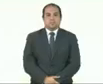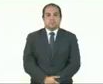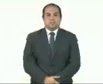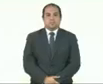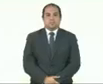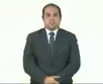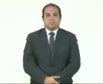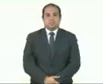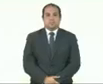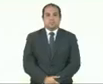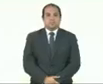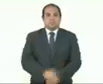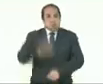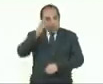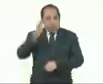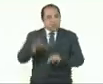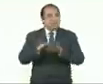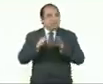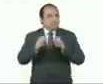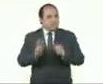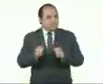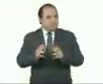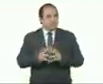Hola, ¿cómo están?